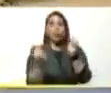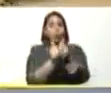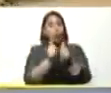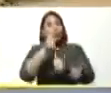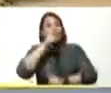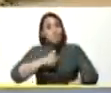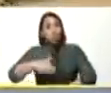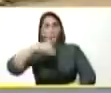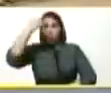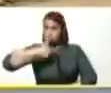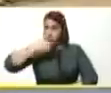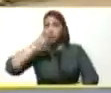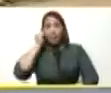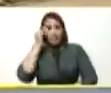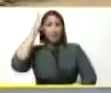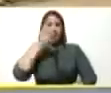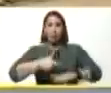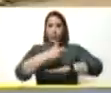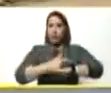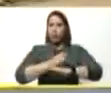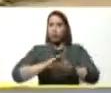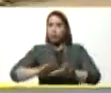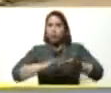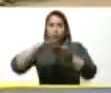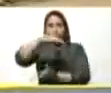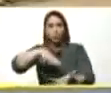sinceridad y capacidad de gobierno y de soluciones.